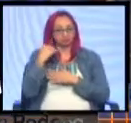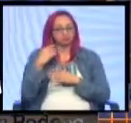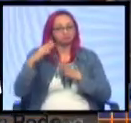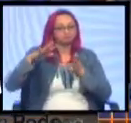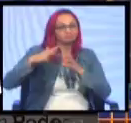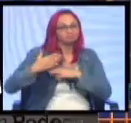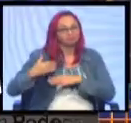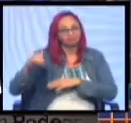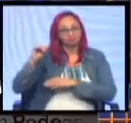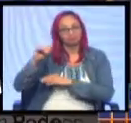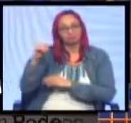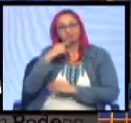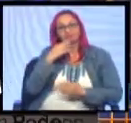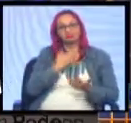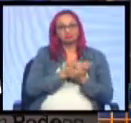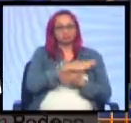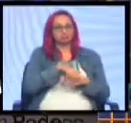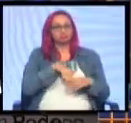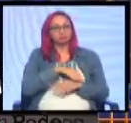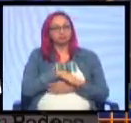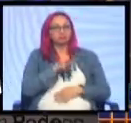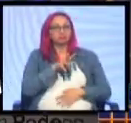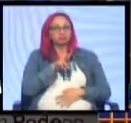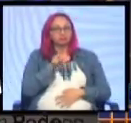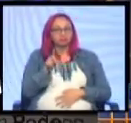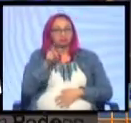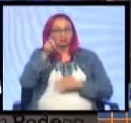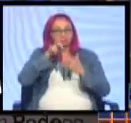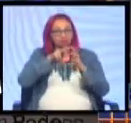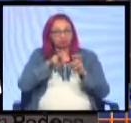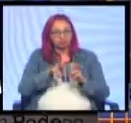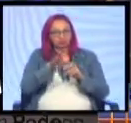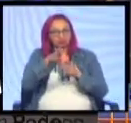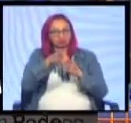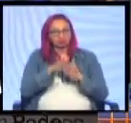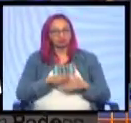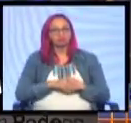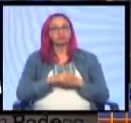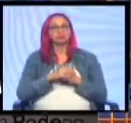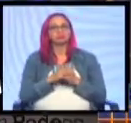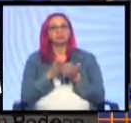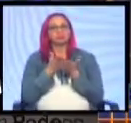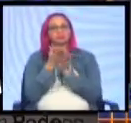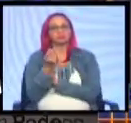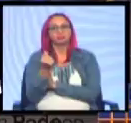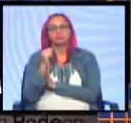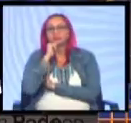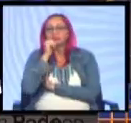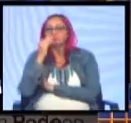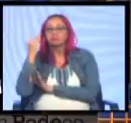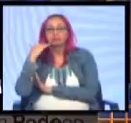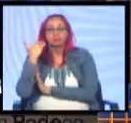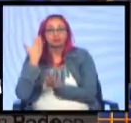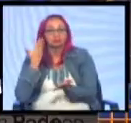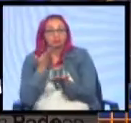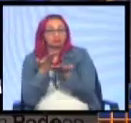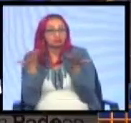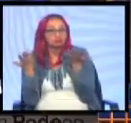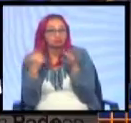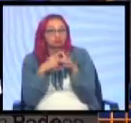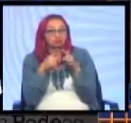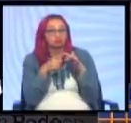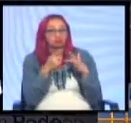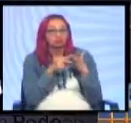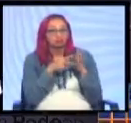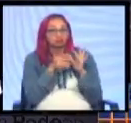bien los están llamando y diciendo, por favor, les quedan 2 meses, revise, venga, traiga su billetito, llévese su plata. Pero si ya usted no llegó, entonces